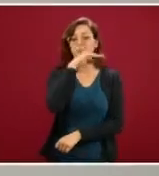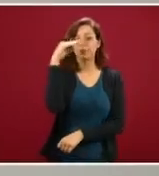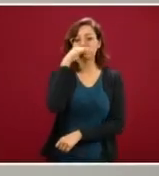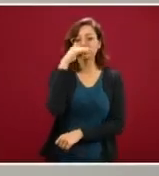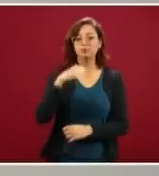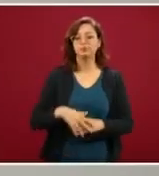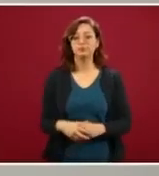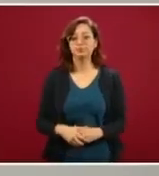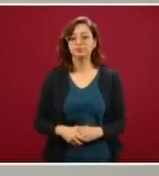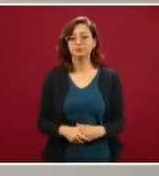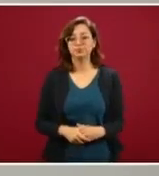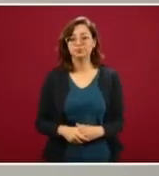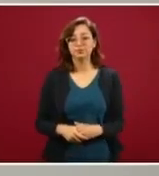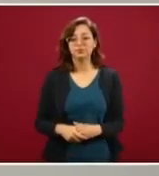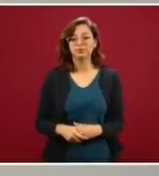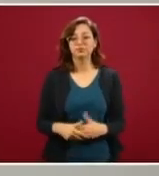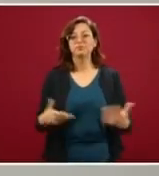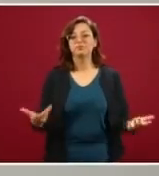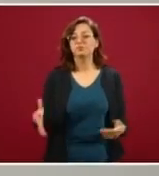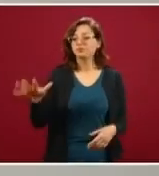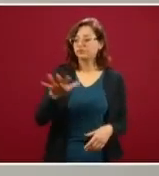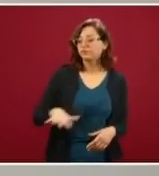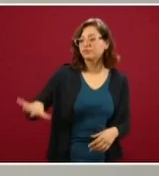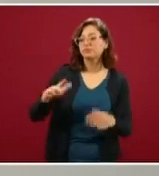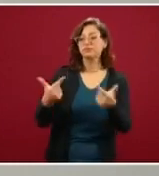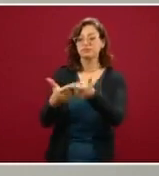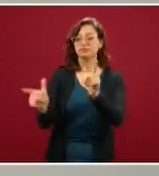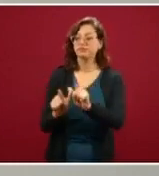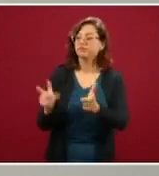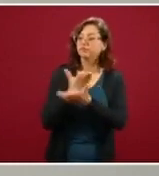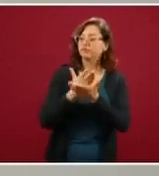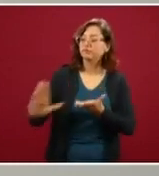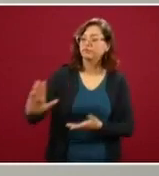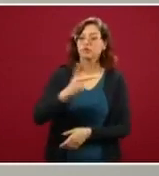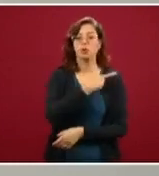las poblaciones marginadas, las poblaciones que han sido